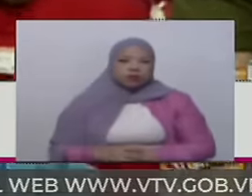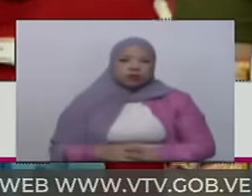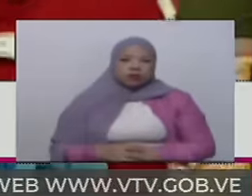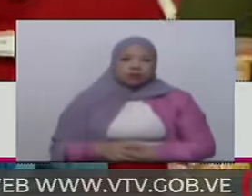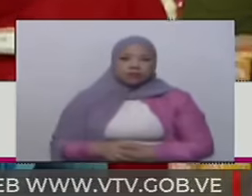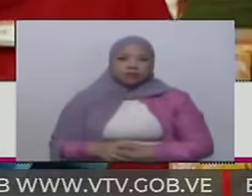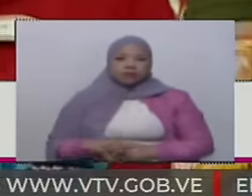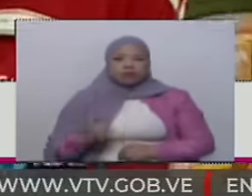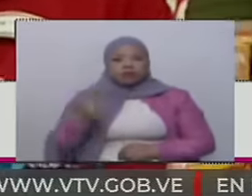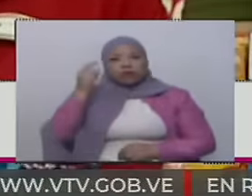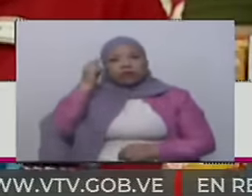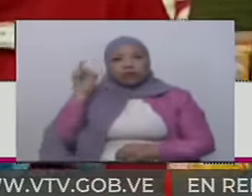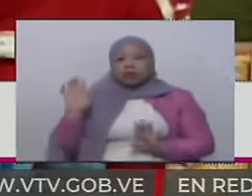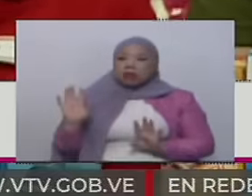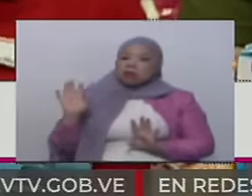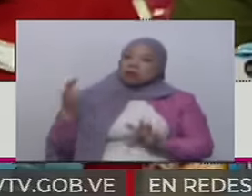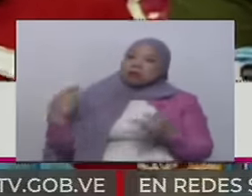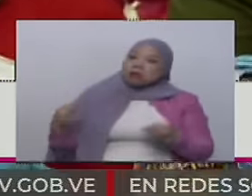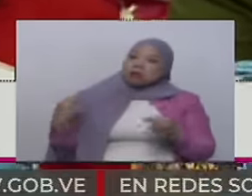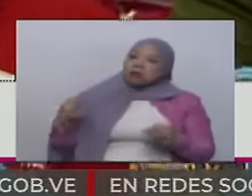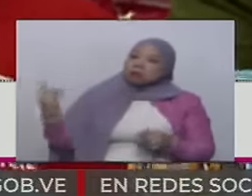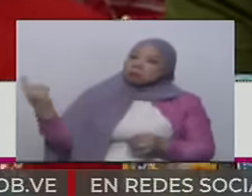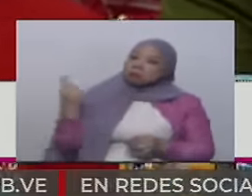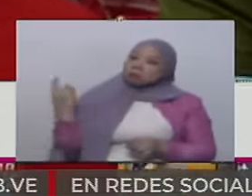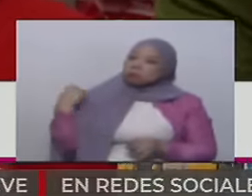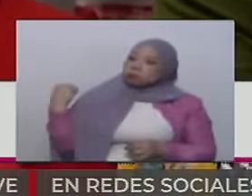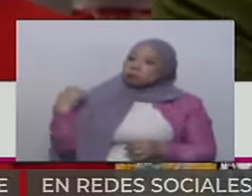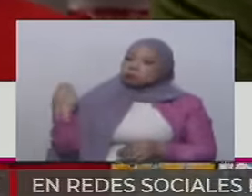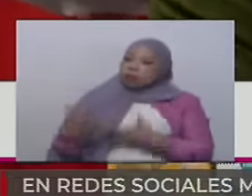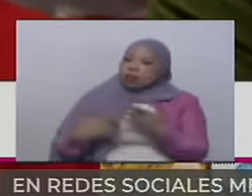un día, estábamos, y de repente, mira, va a venir